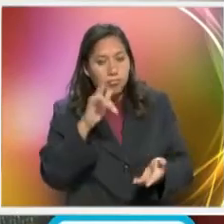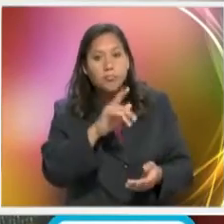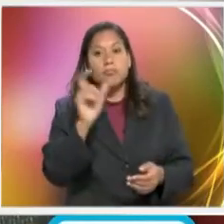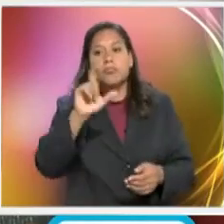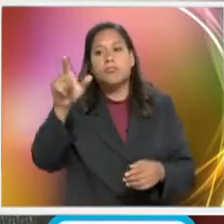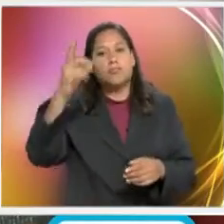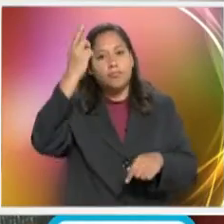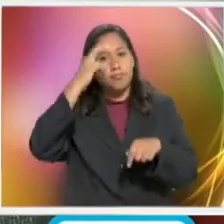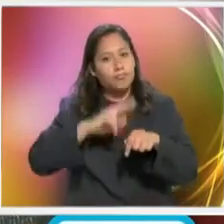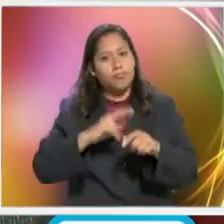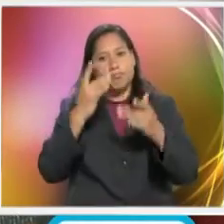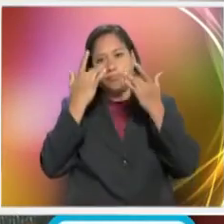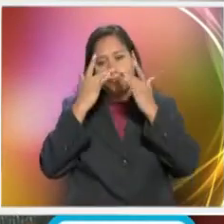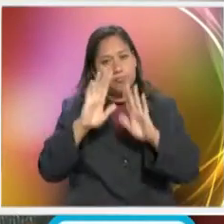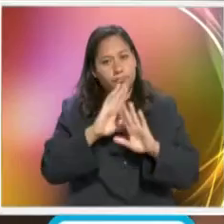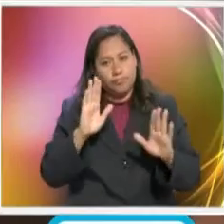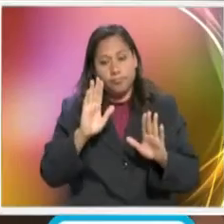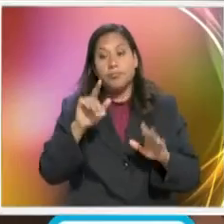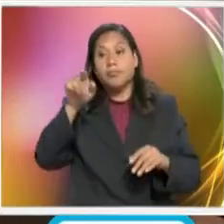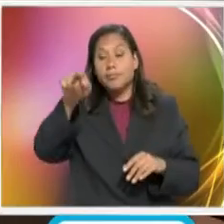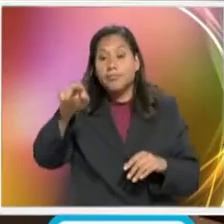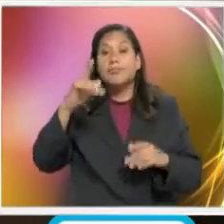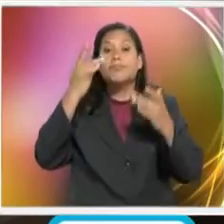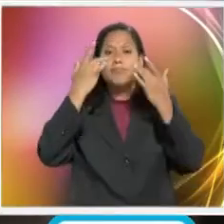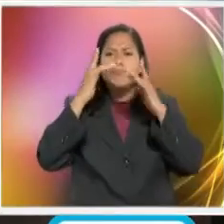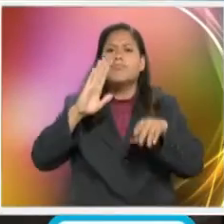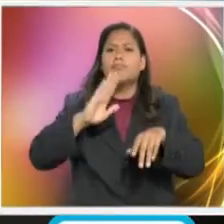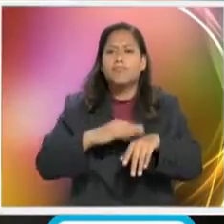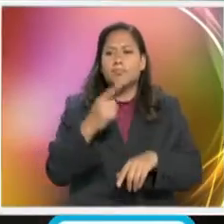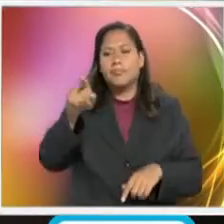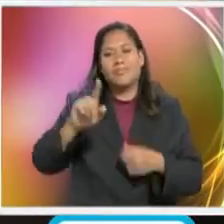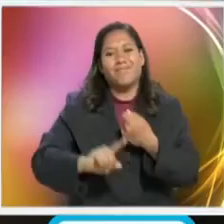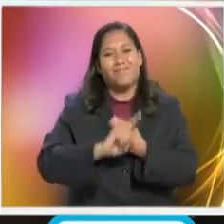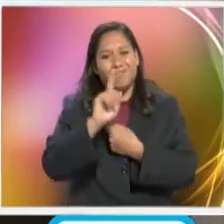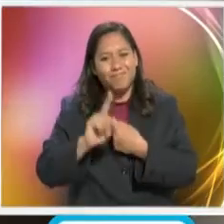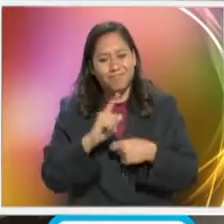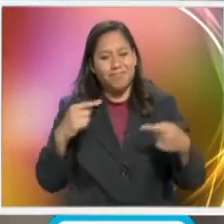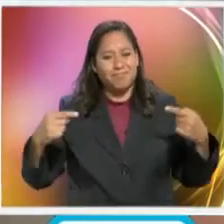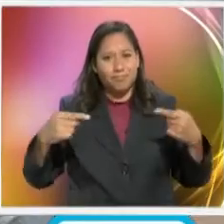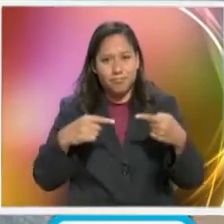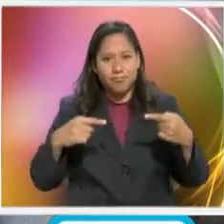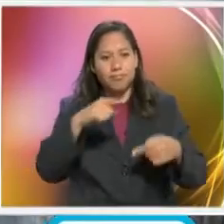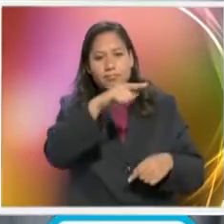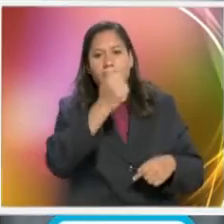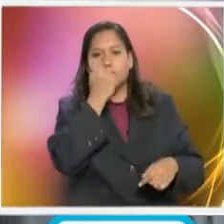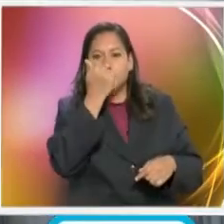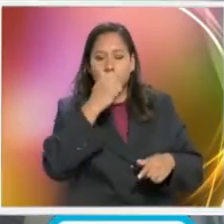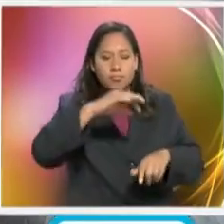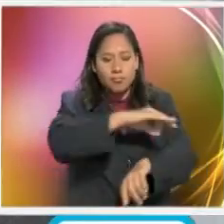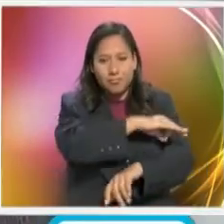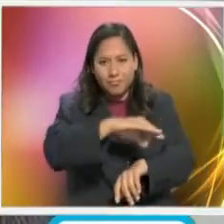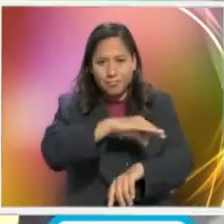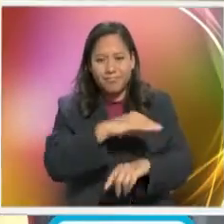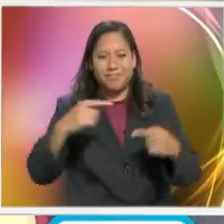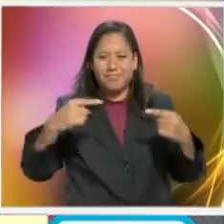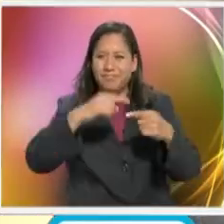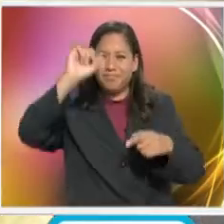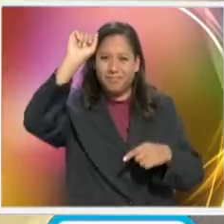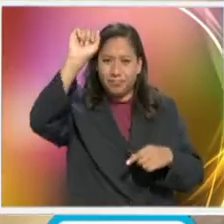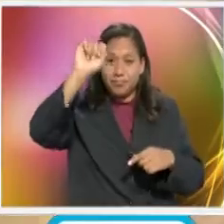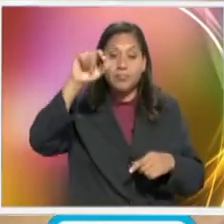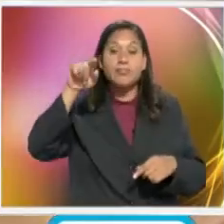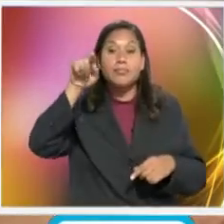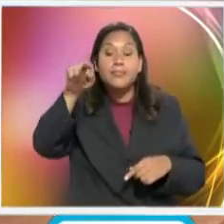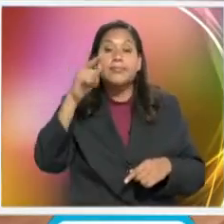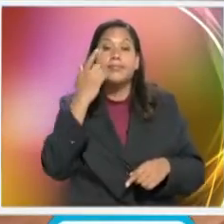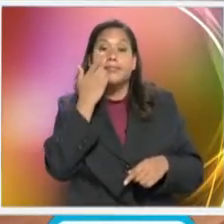gestión. Él sale de esta gestión porque tiene un problema, un conflicto con los estudiantes de arquitectura, porque